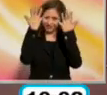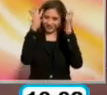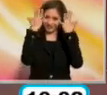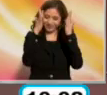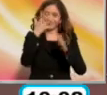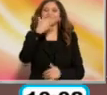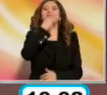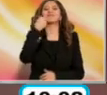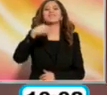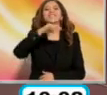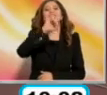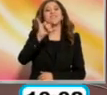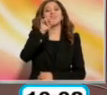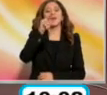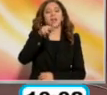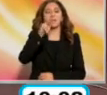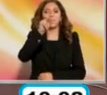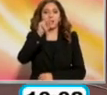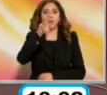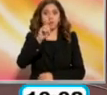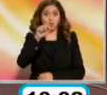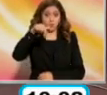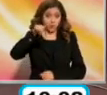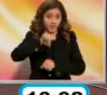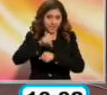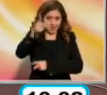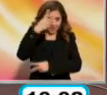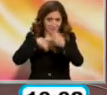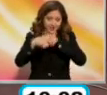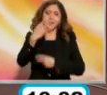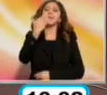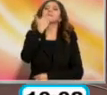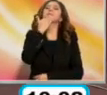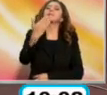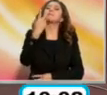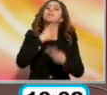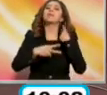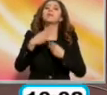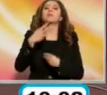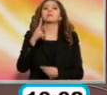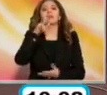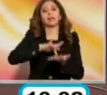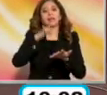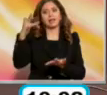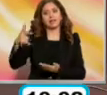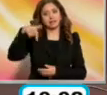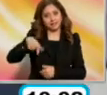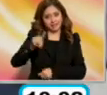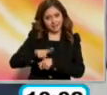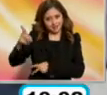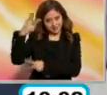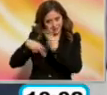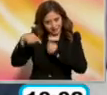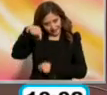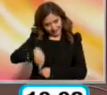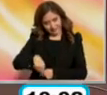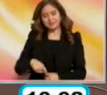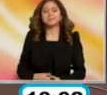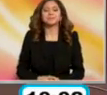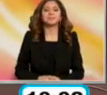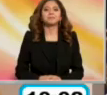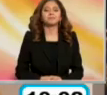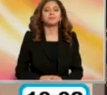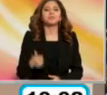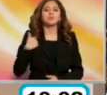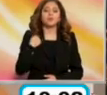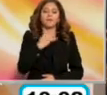Aplauso para Juan Pablo Vega, que está con nosotros esta mañana. Bienvenido, gracias por estar aquí en tus ciudades. Muchas gracias, muy feliz de